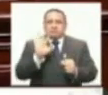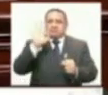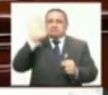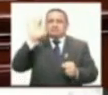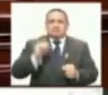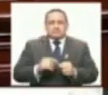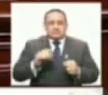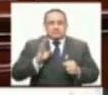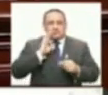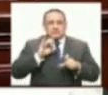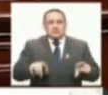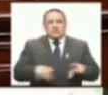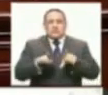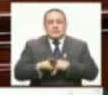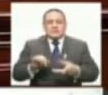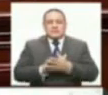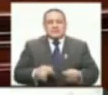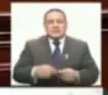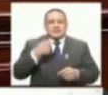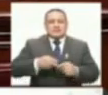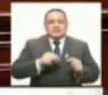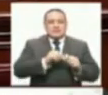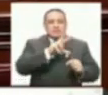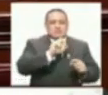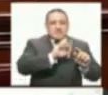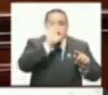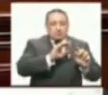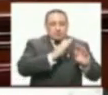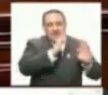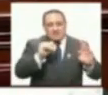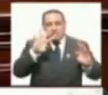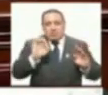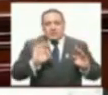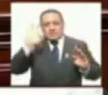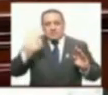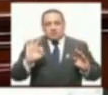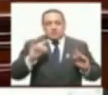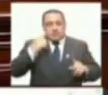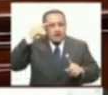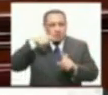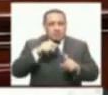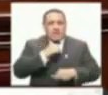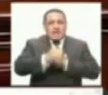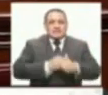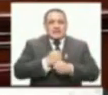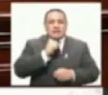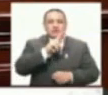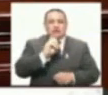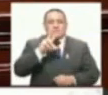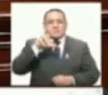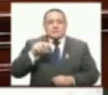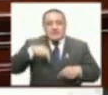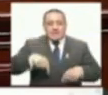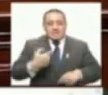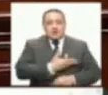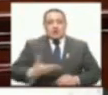de efecto invernadero del 30 al 40%. Respecto a lo proyectado para el 2030, nuestro